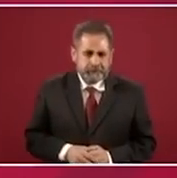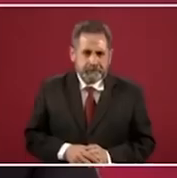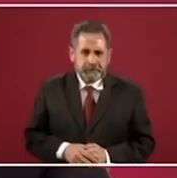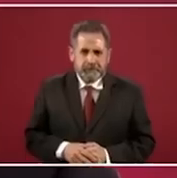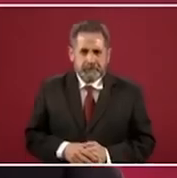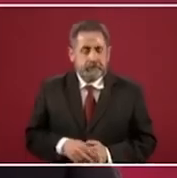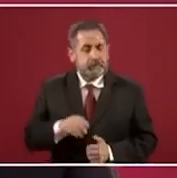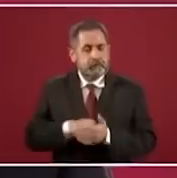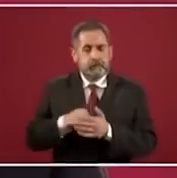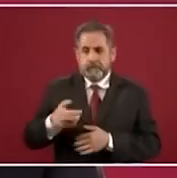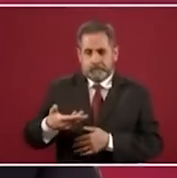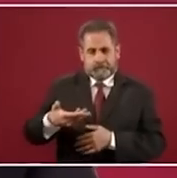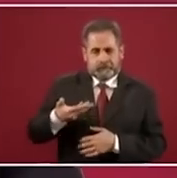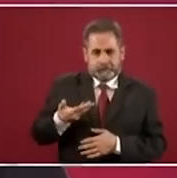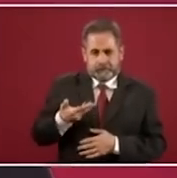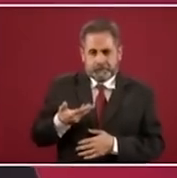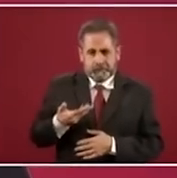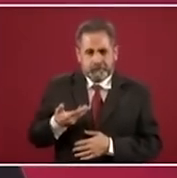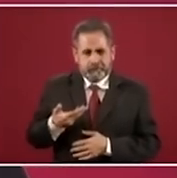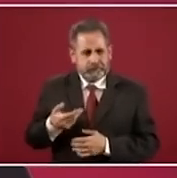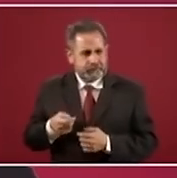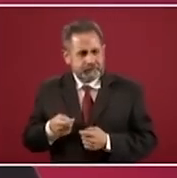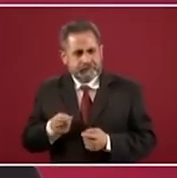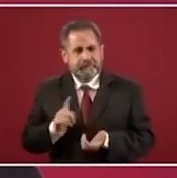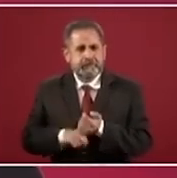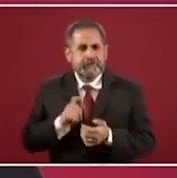Esto que están pidiendo de entregarle